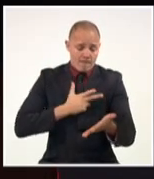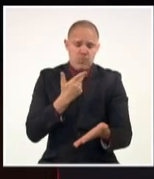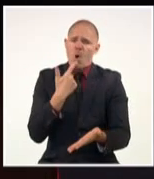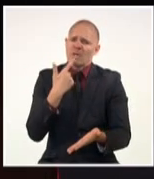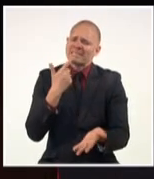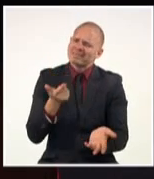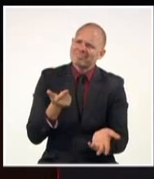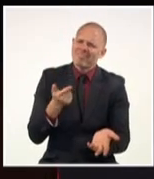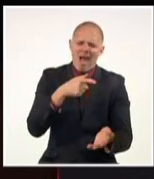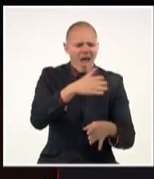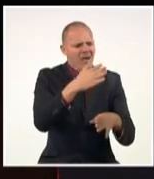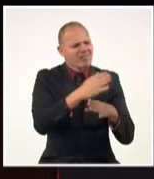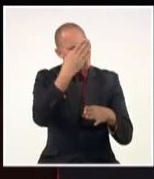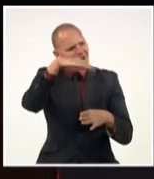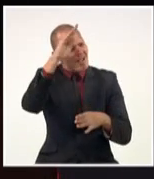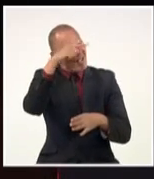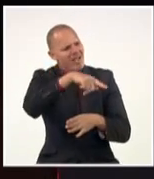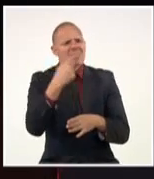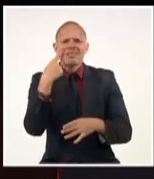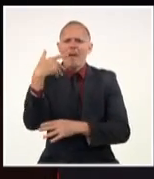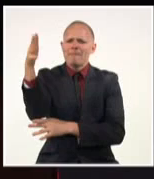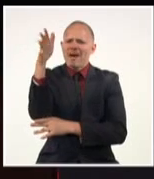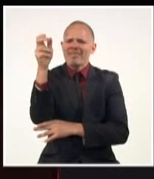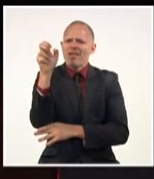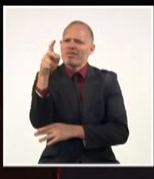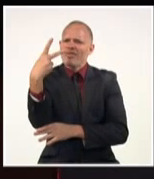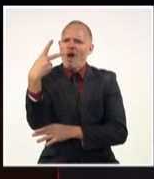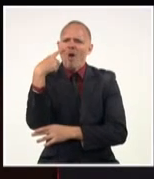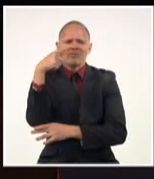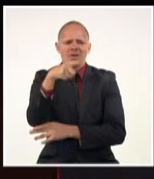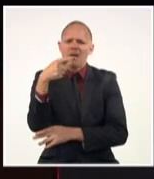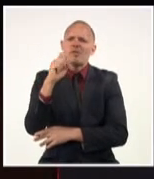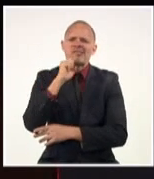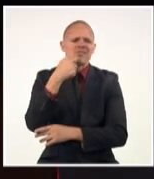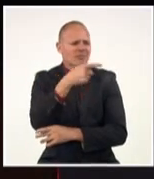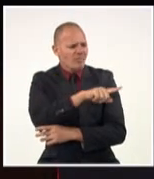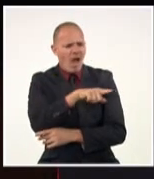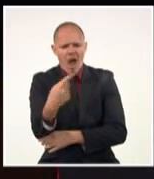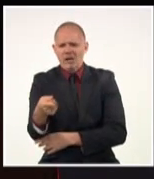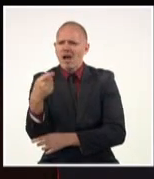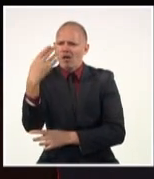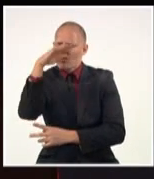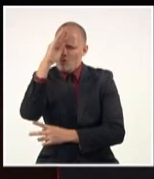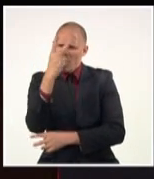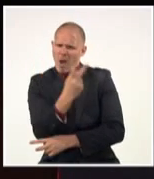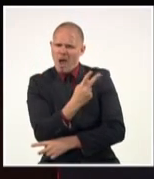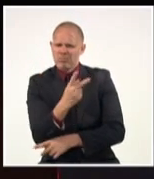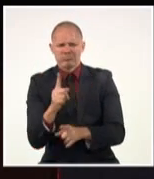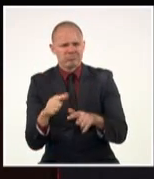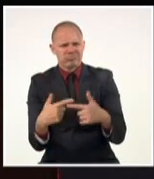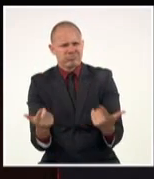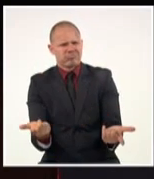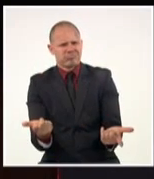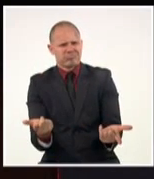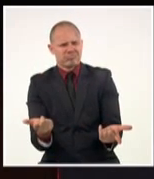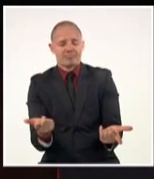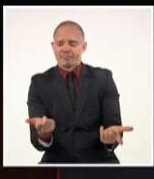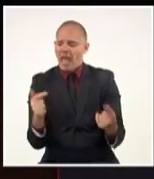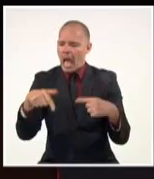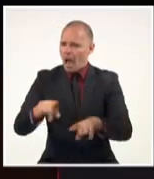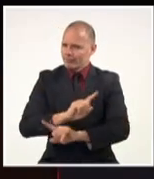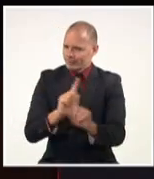banderas donde basta con una, la mía. Para los que no habíamos nacido aún y que supimos